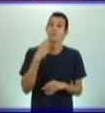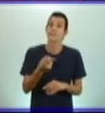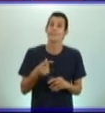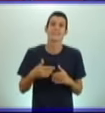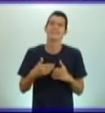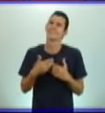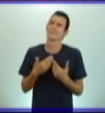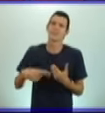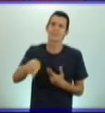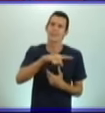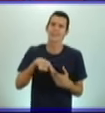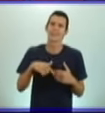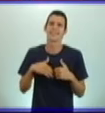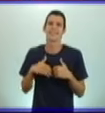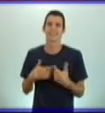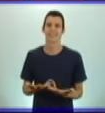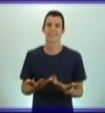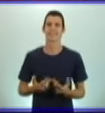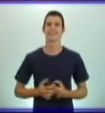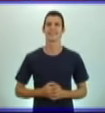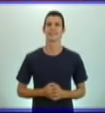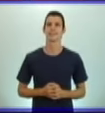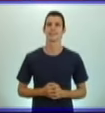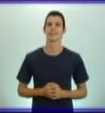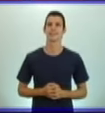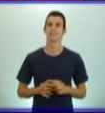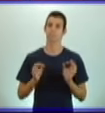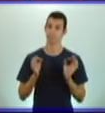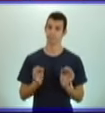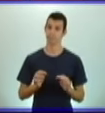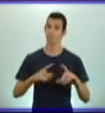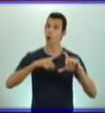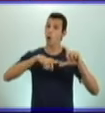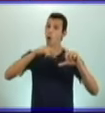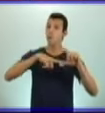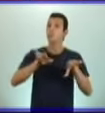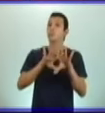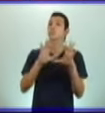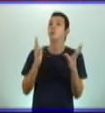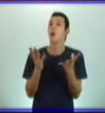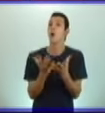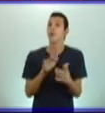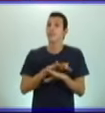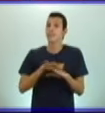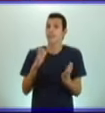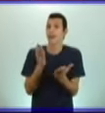solo queremos decirle que todos estos contenidos que hemos trabajado,